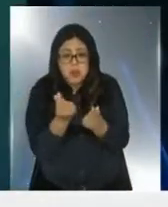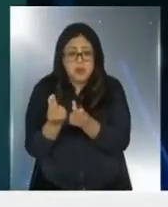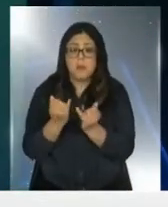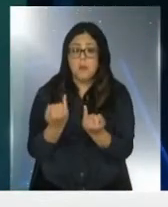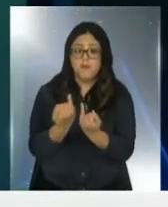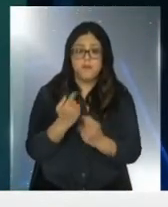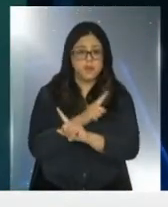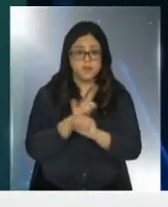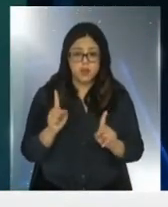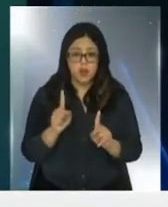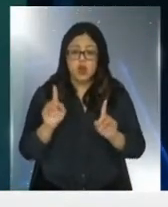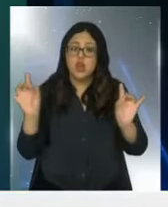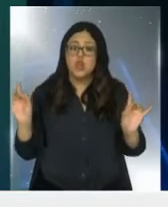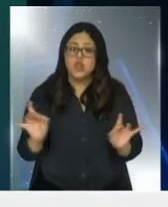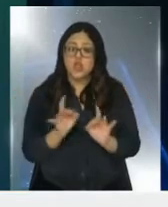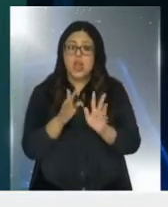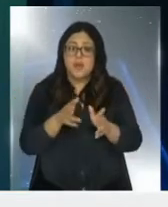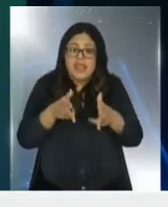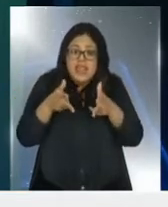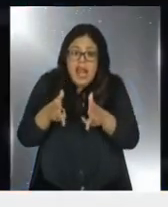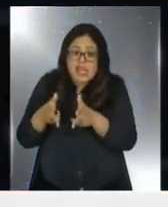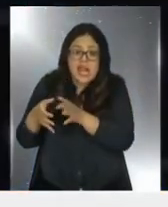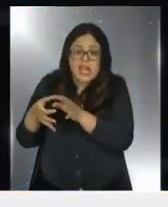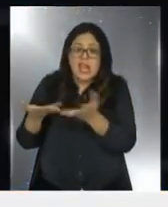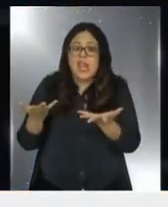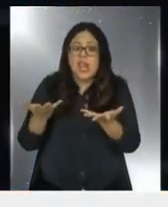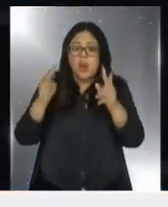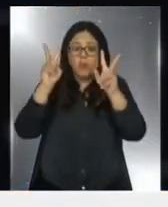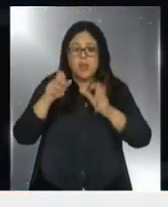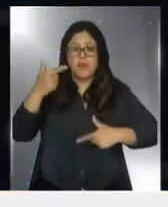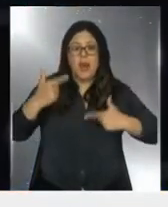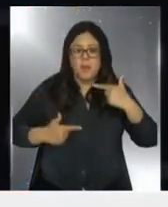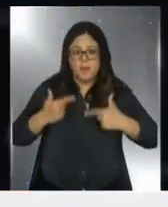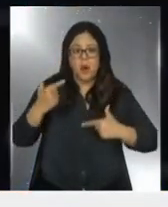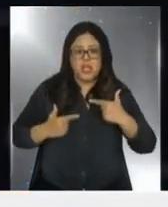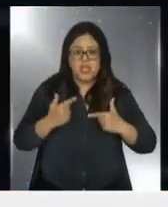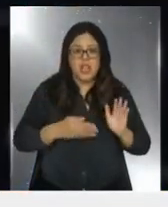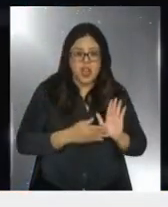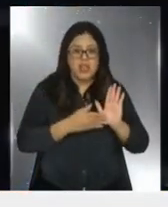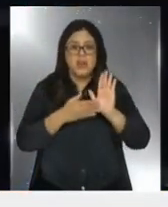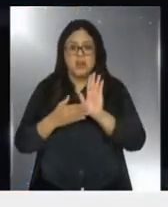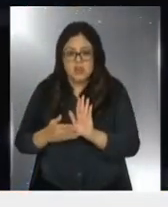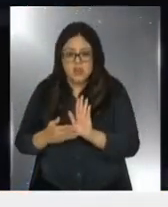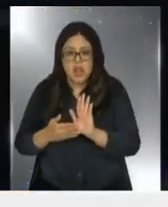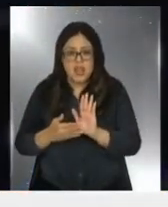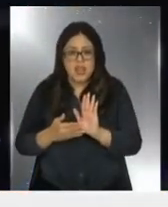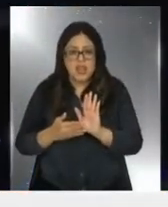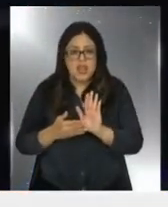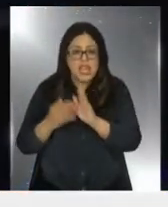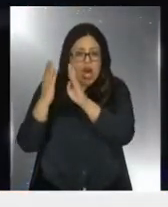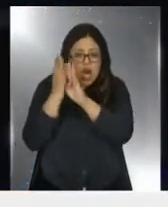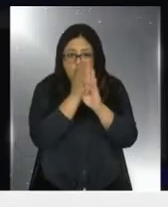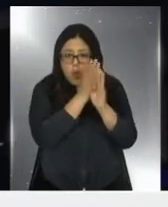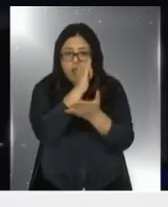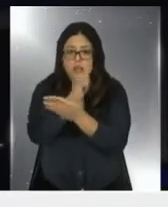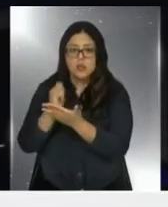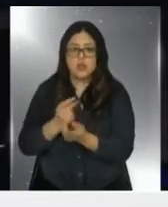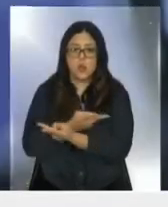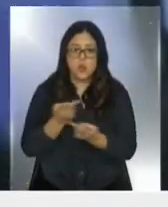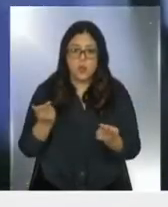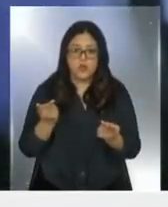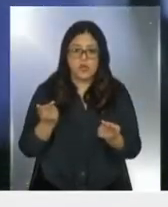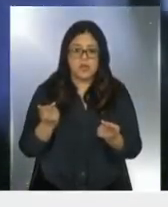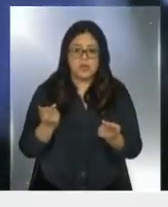información. Expresan que sus ataques tienen una intención política de develar lo que está ocultando instituciones